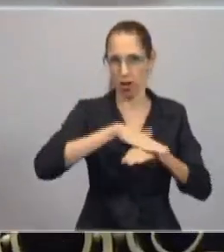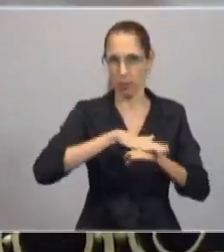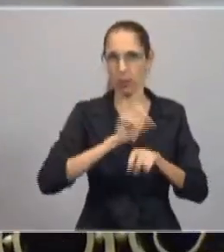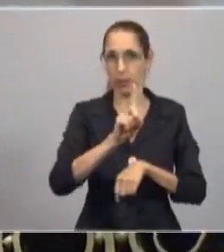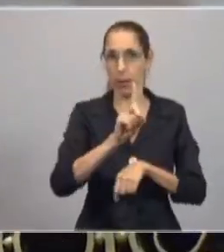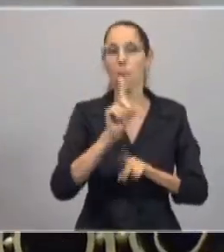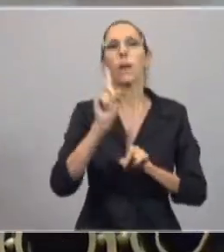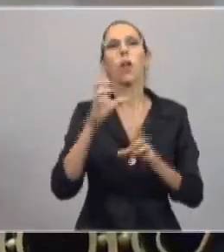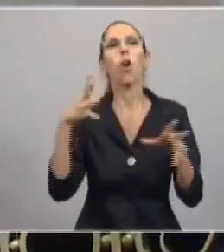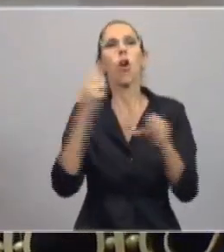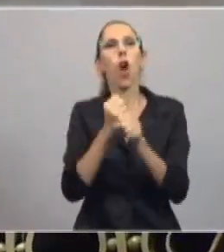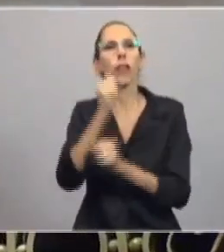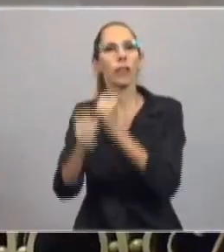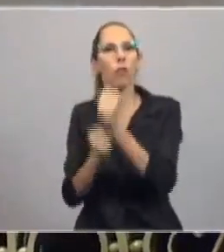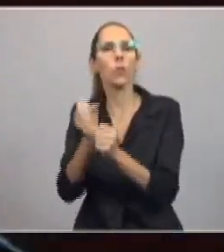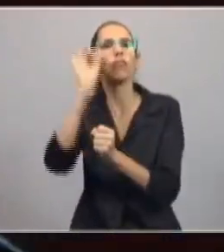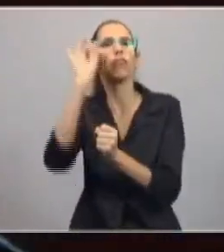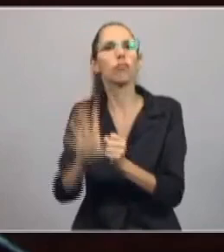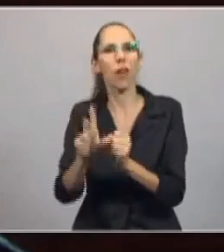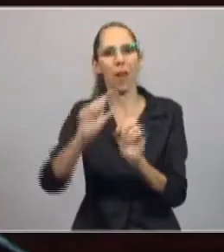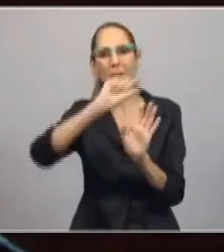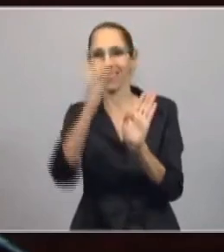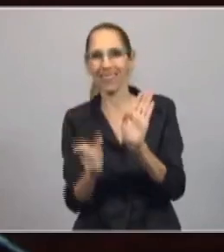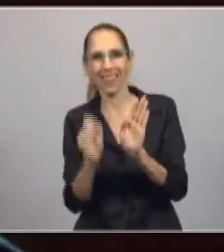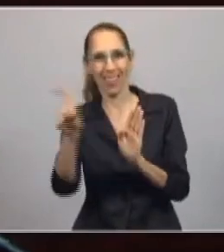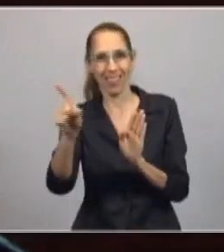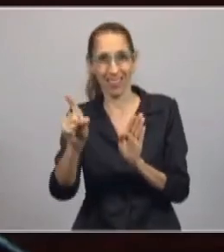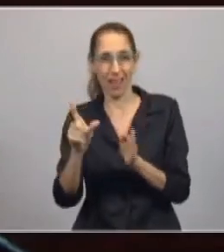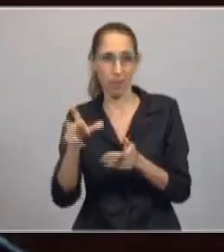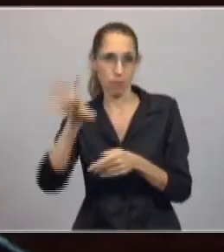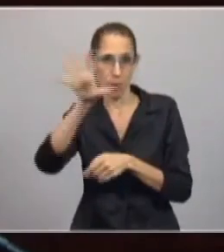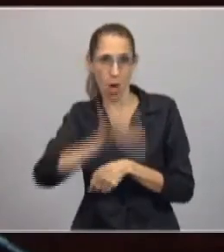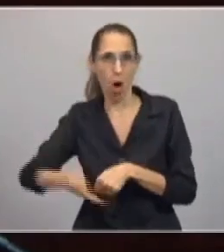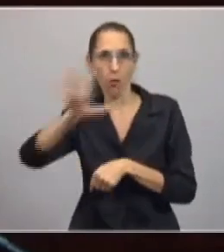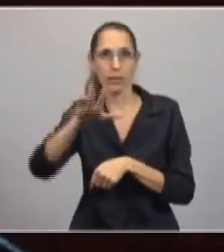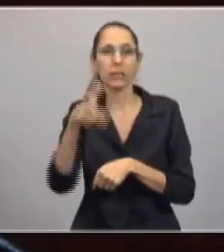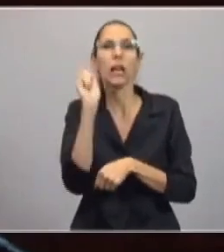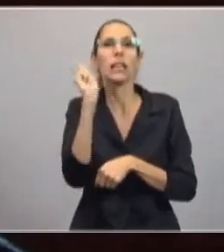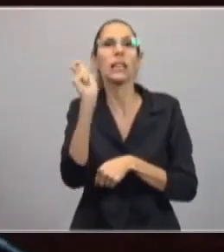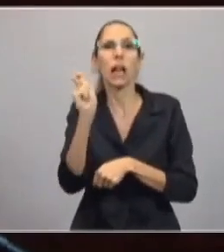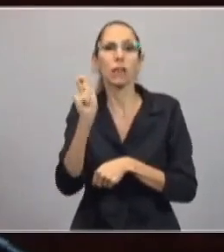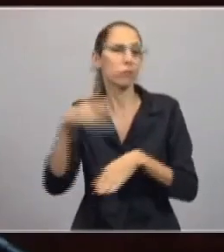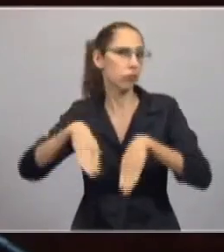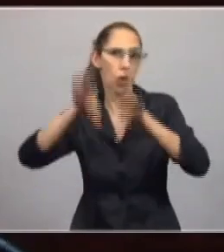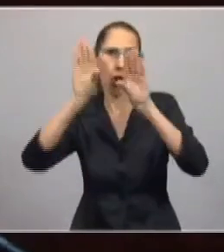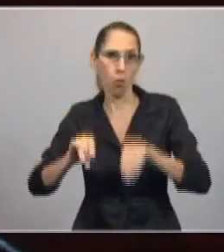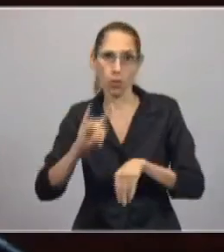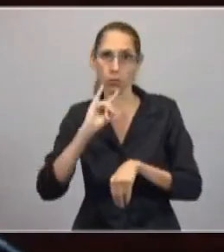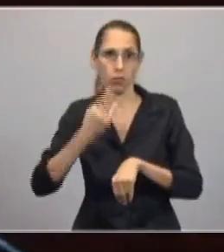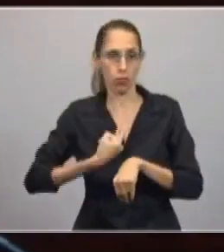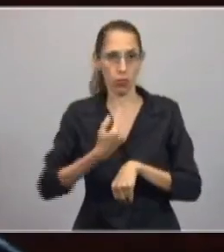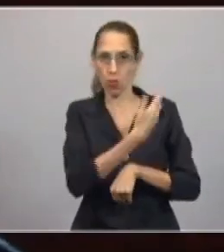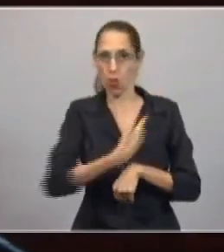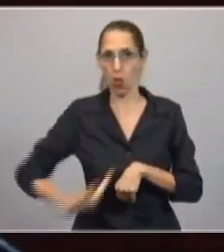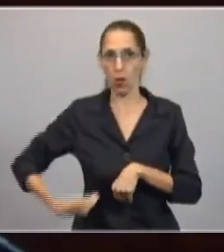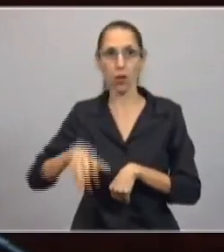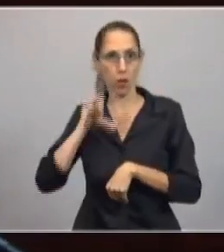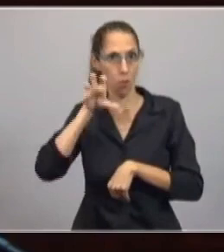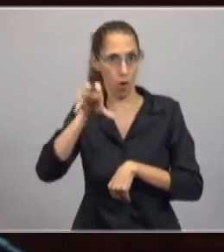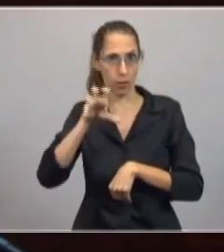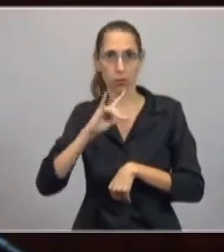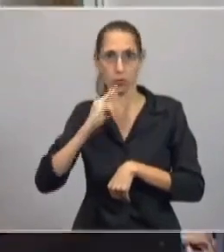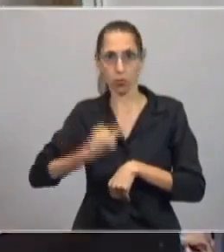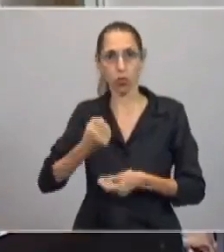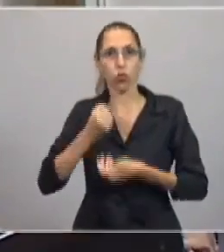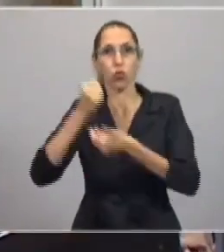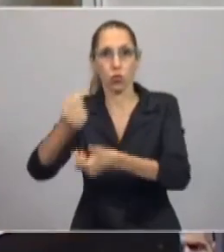del conurbano, la inmensa mayoría, el subsidio lo paga íntegramente el Gobierno Provincial. ¿Cómo lo escuchan?